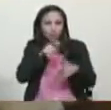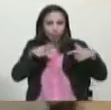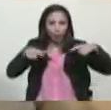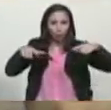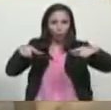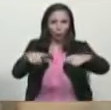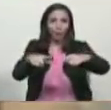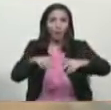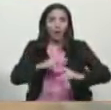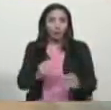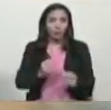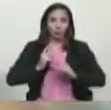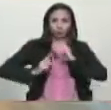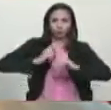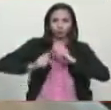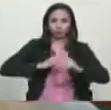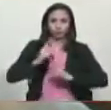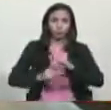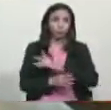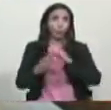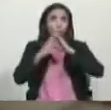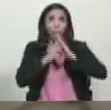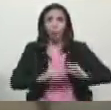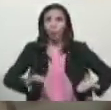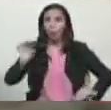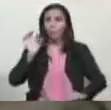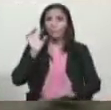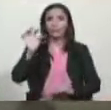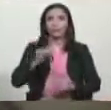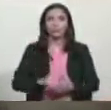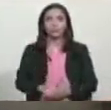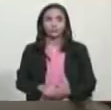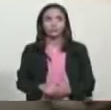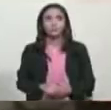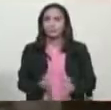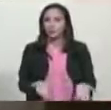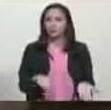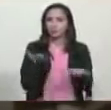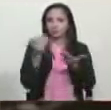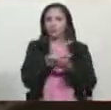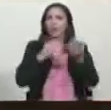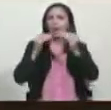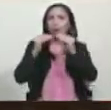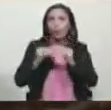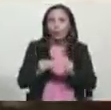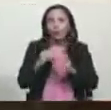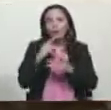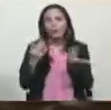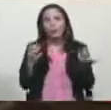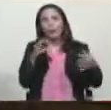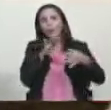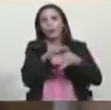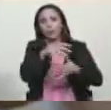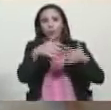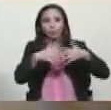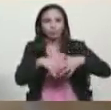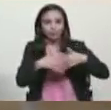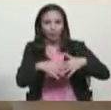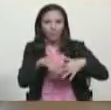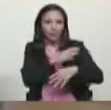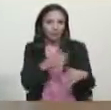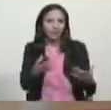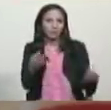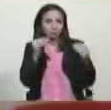produce para todo el país. Esta era una granja que en convenio con productores se ha logrado poner